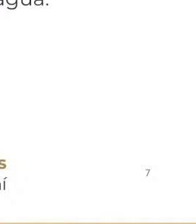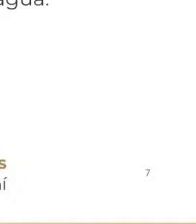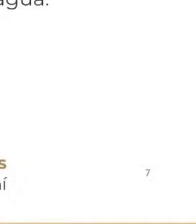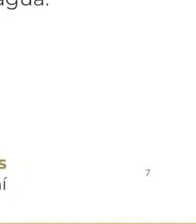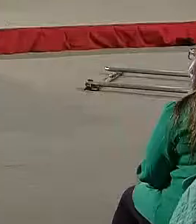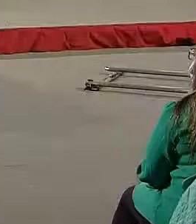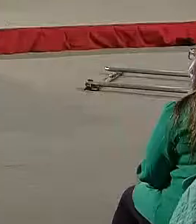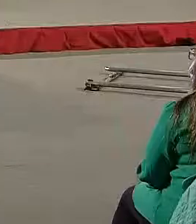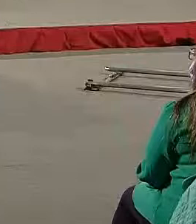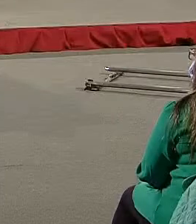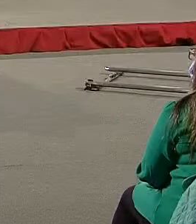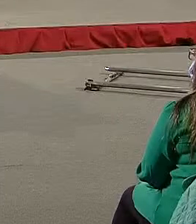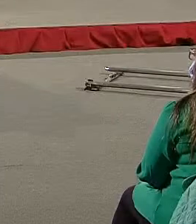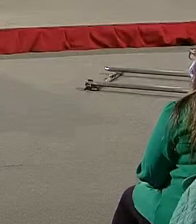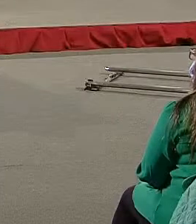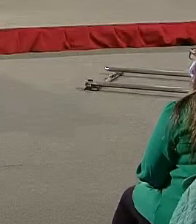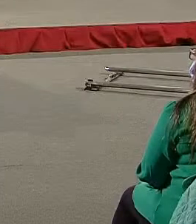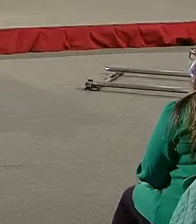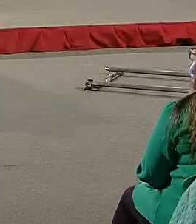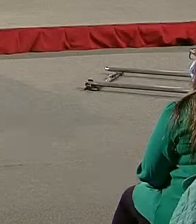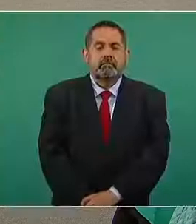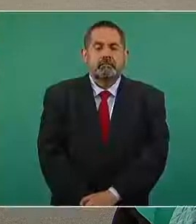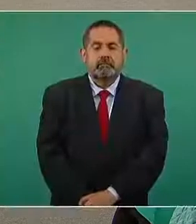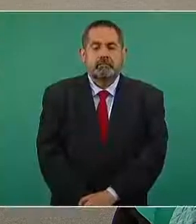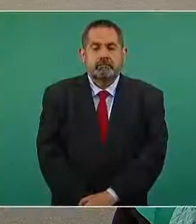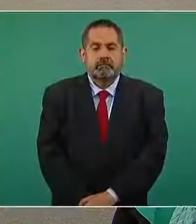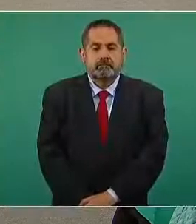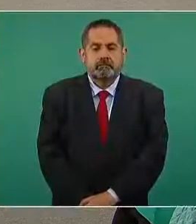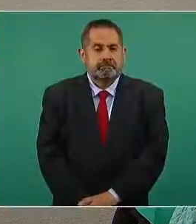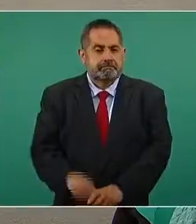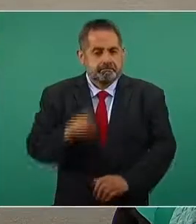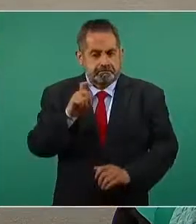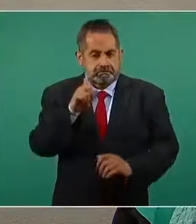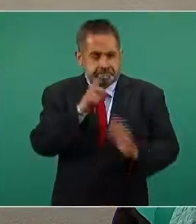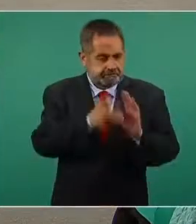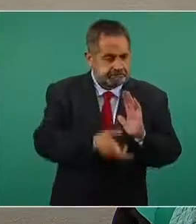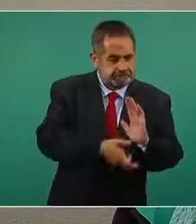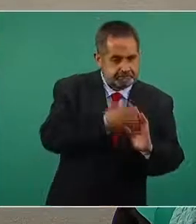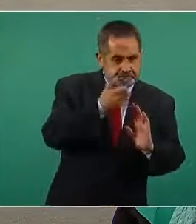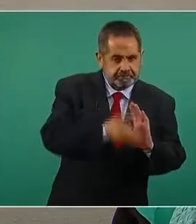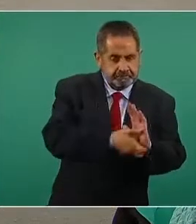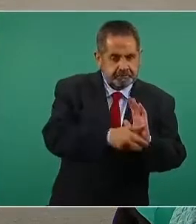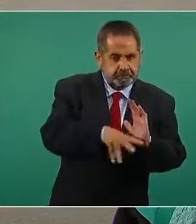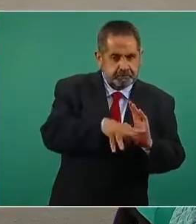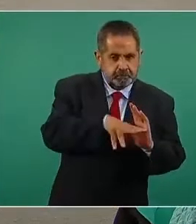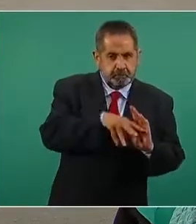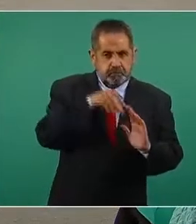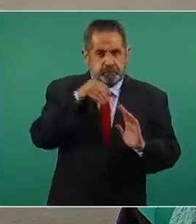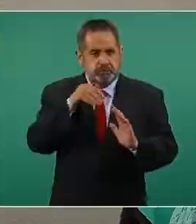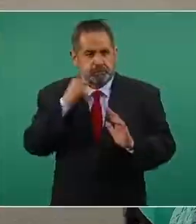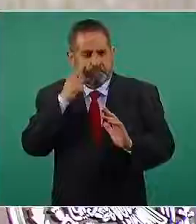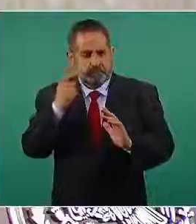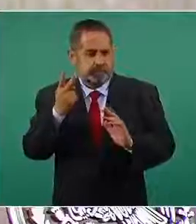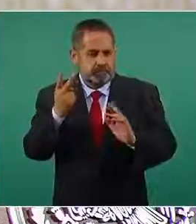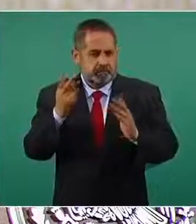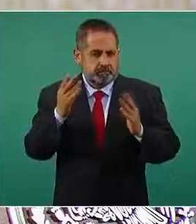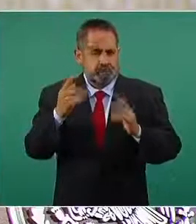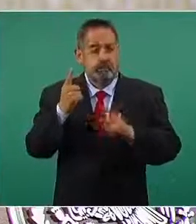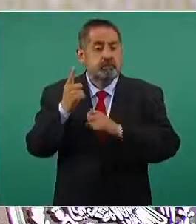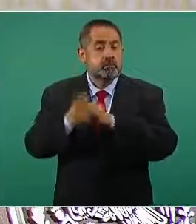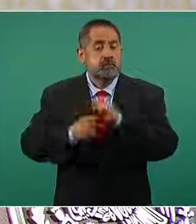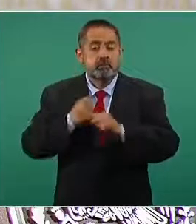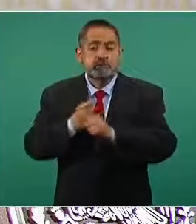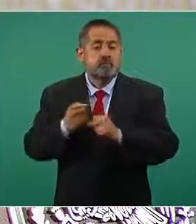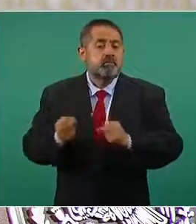favor. Extracción del agua. Aquí colocamos dos categorías en los volúmenes que utilizan